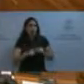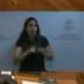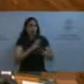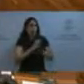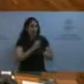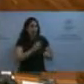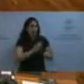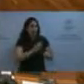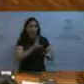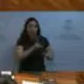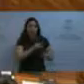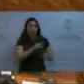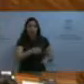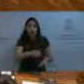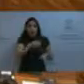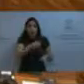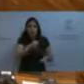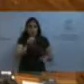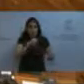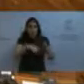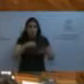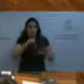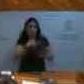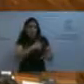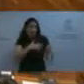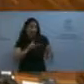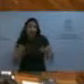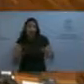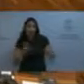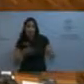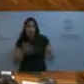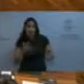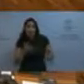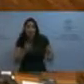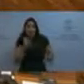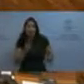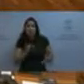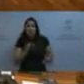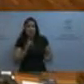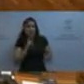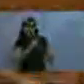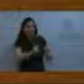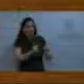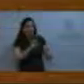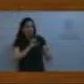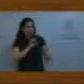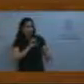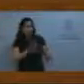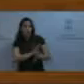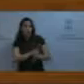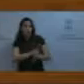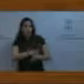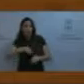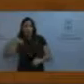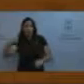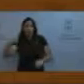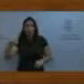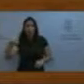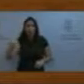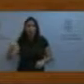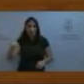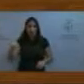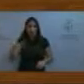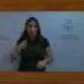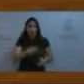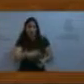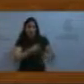o no lo sé. Y veo además que el señor consejero de Presidencia, que parece ser el que me va a contestar, no podía venir por